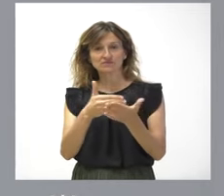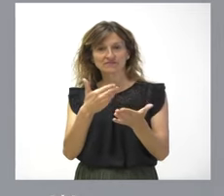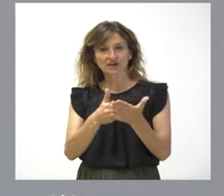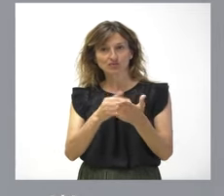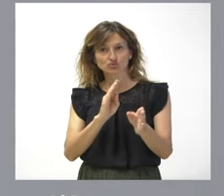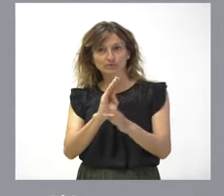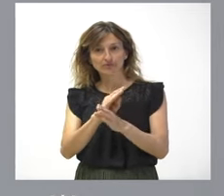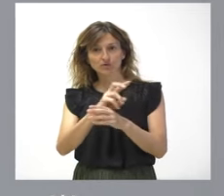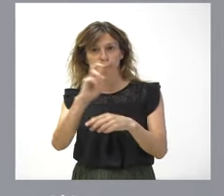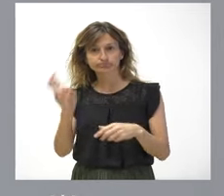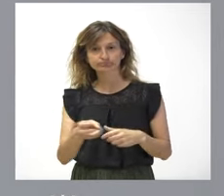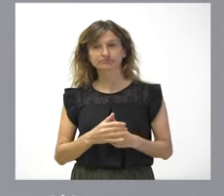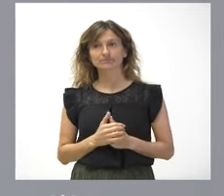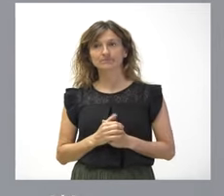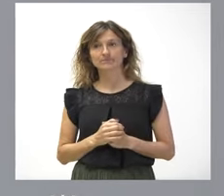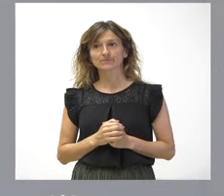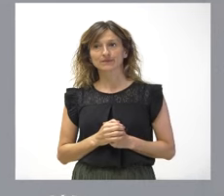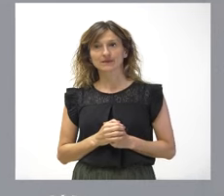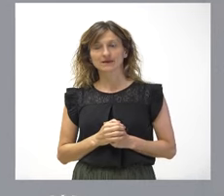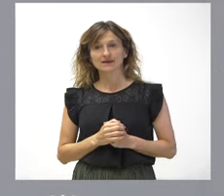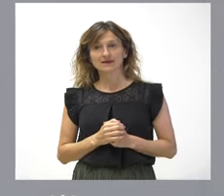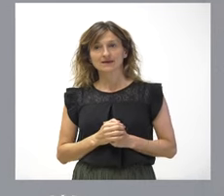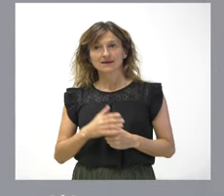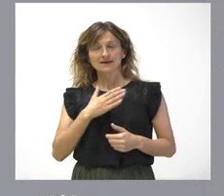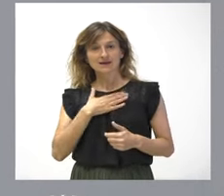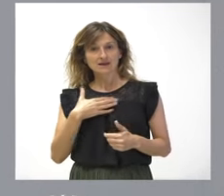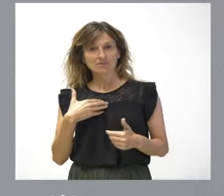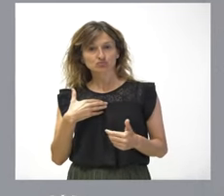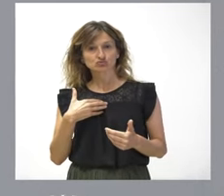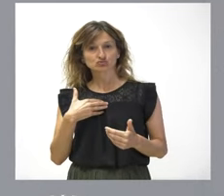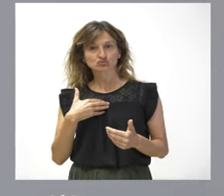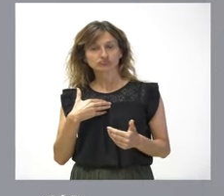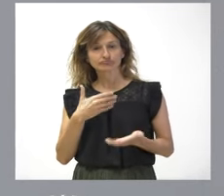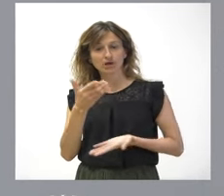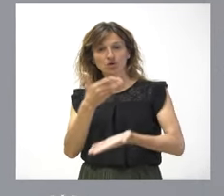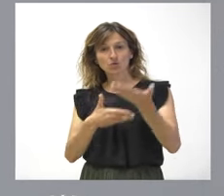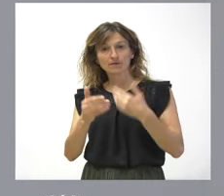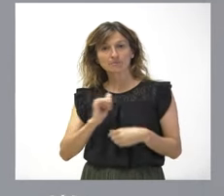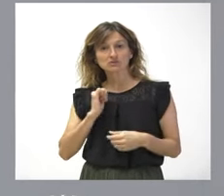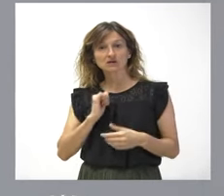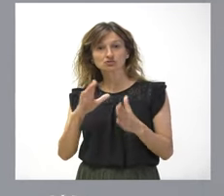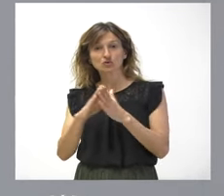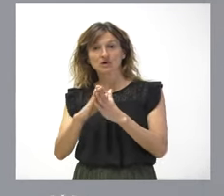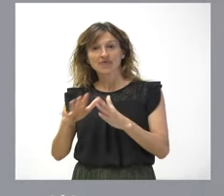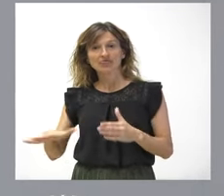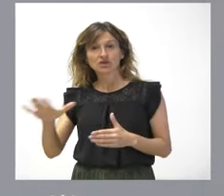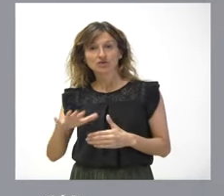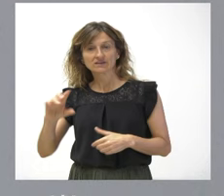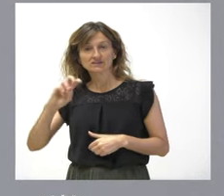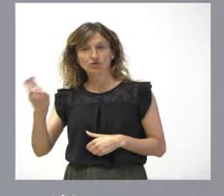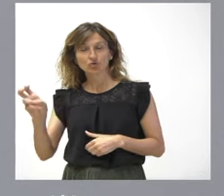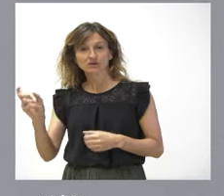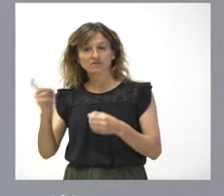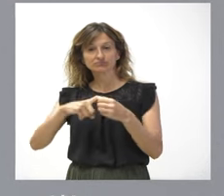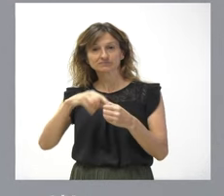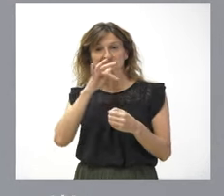etcétera eh seguimos con la mano tendida por si alguna otra diócesis quisiera incorporarse de las que no lo han